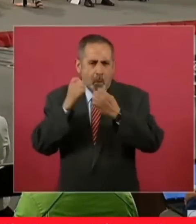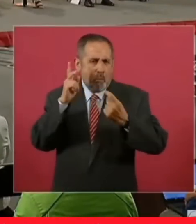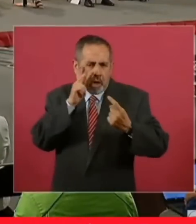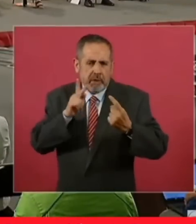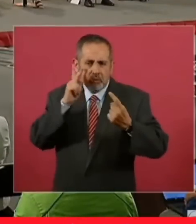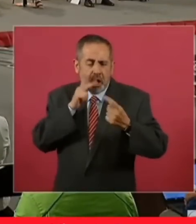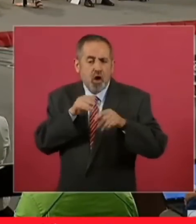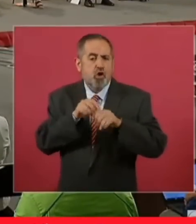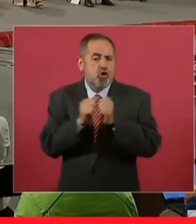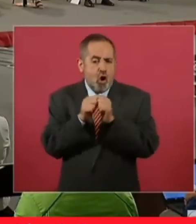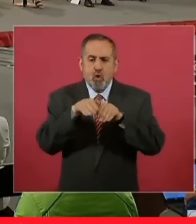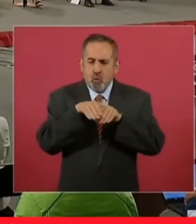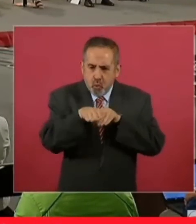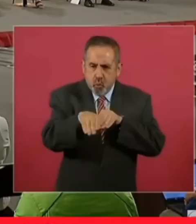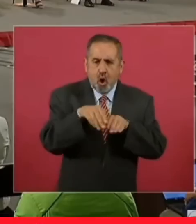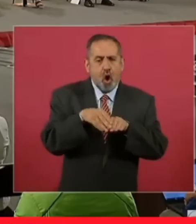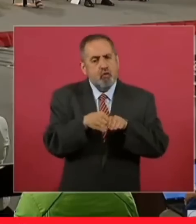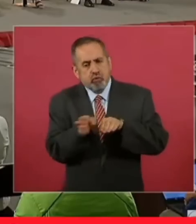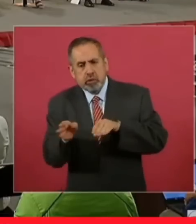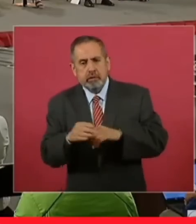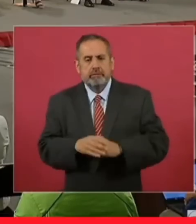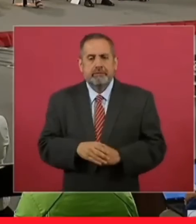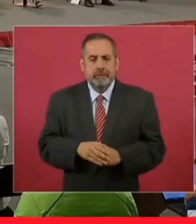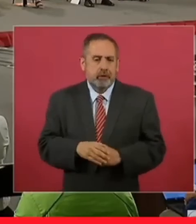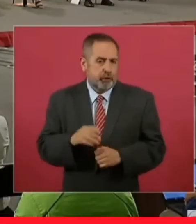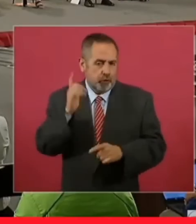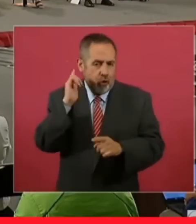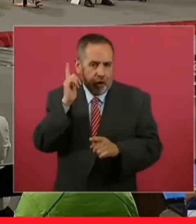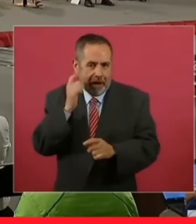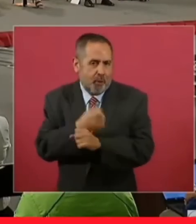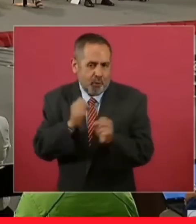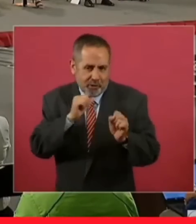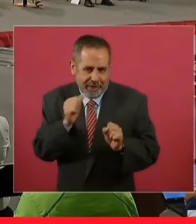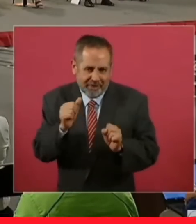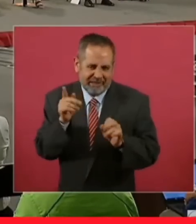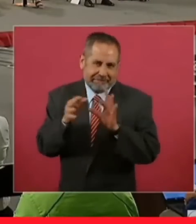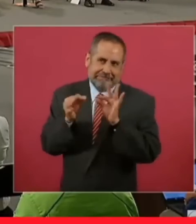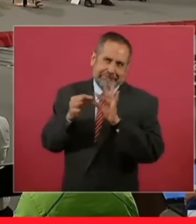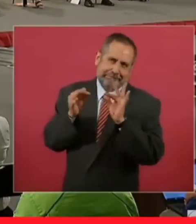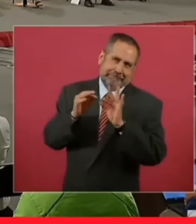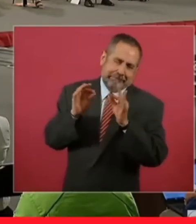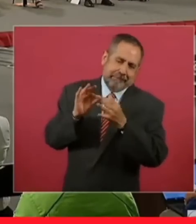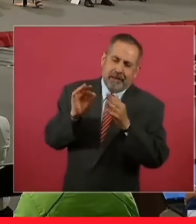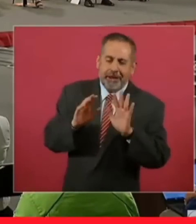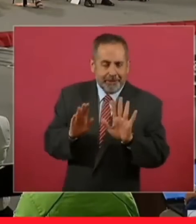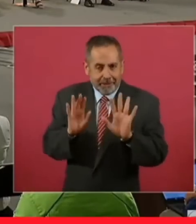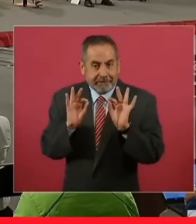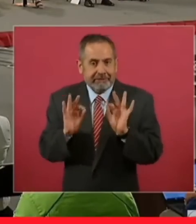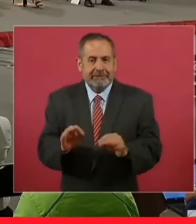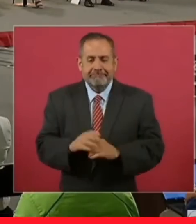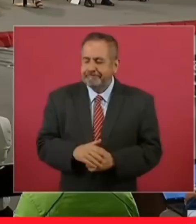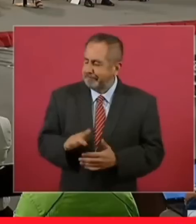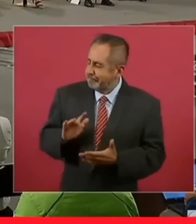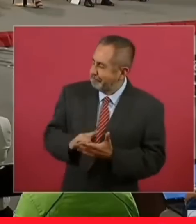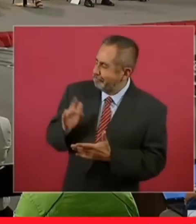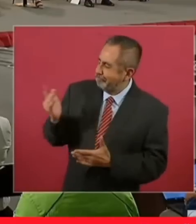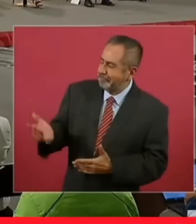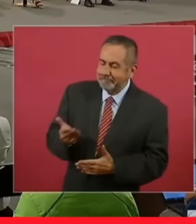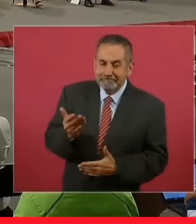curvas. Espero no haberlos aburrido mucho porque es un tema un poco técnico, pero gracias,